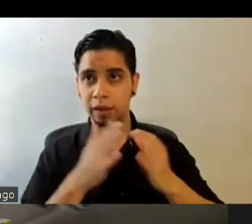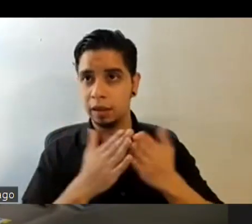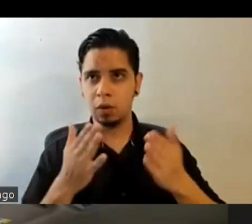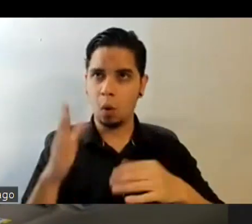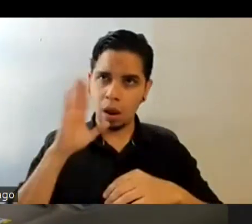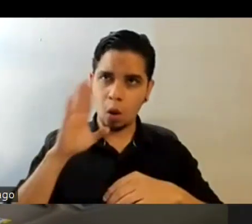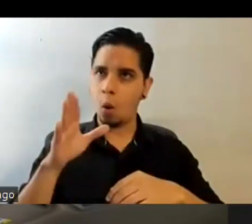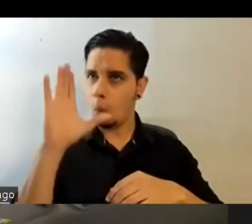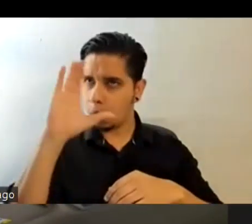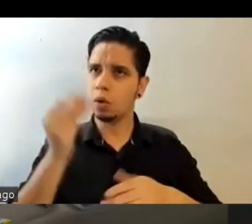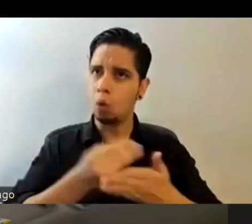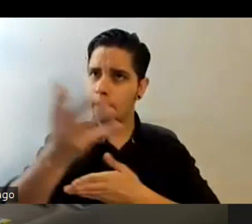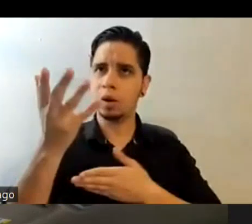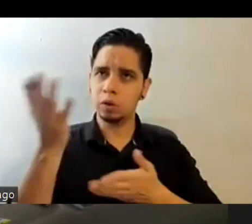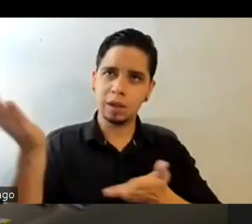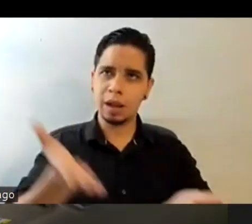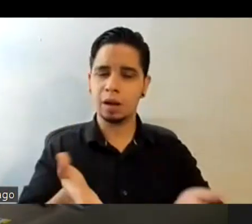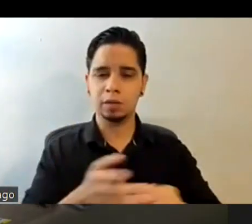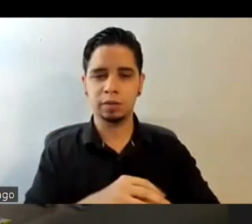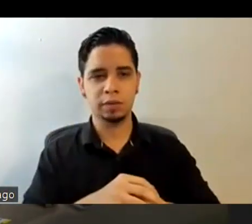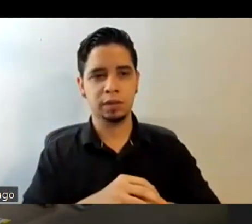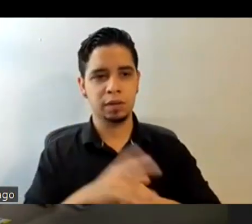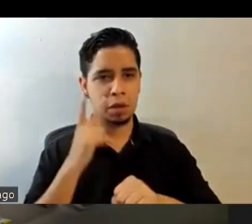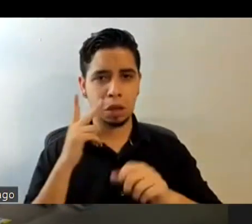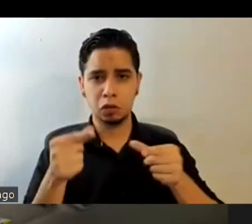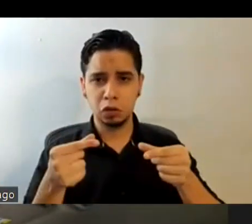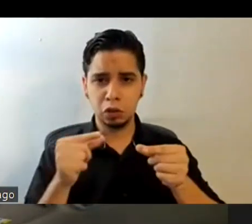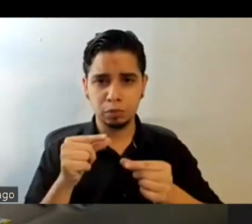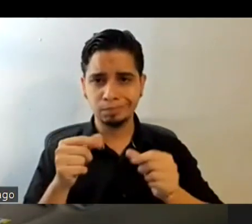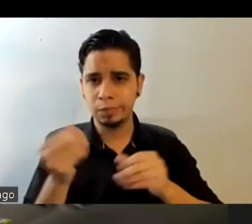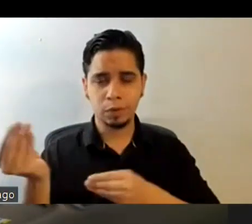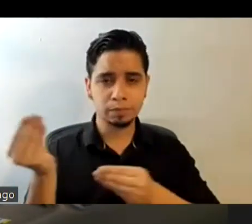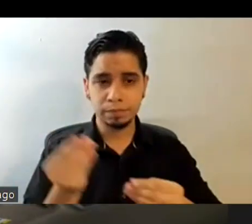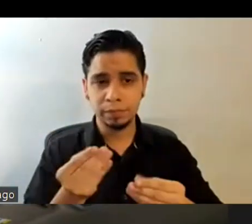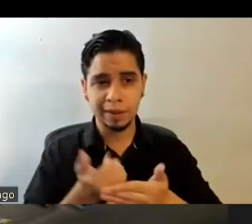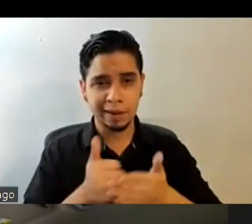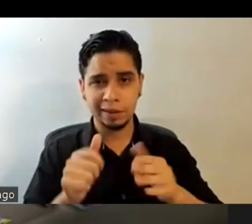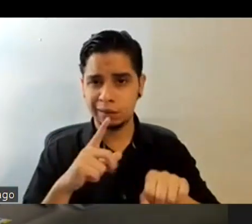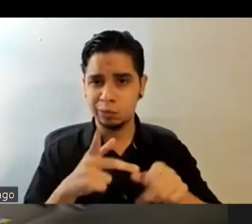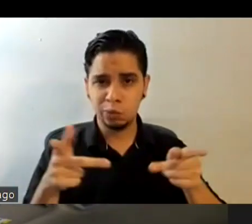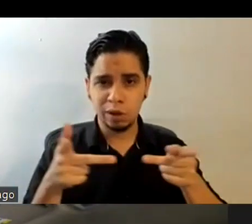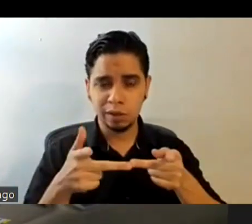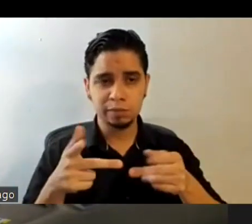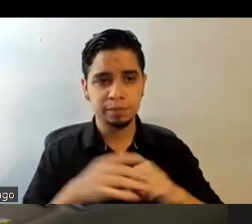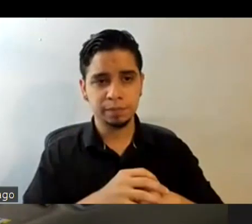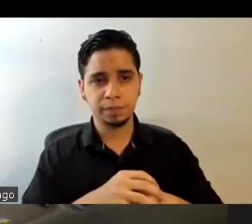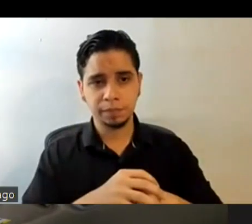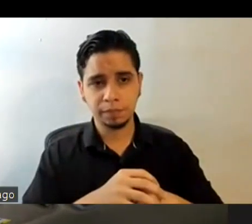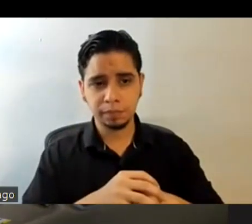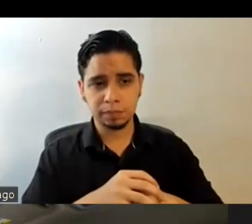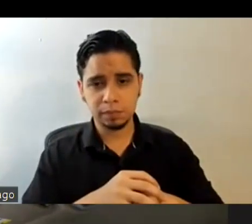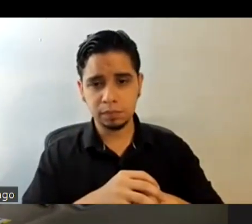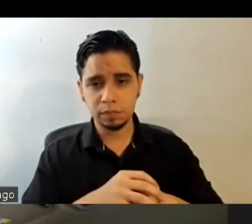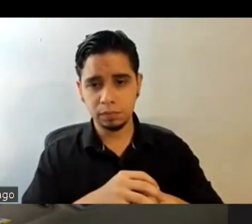hello, búsquelo. Y mire, es chiquitito, se lo puede llevar usted en la cartera, en el bulto.